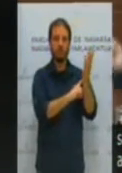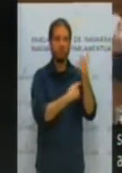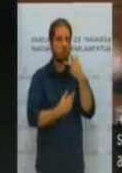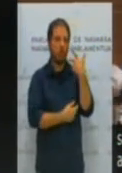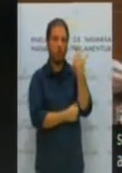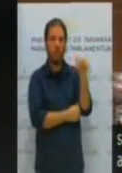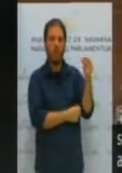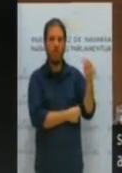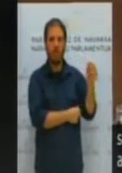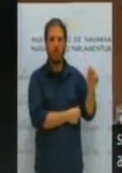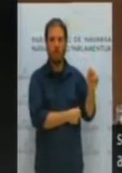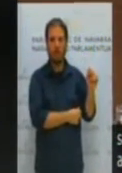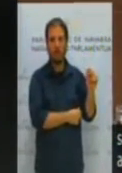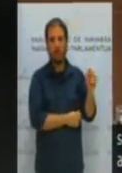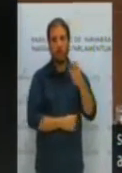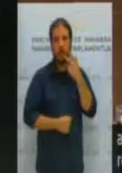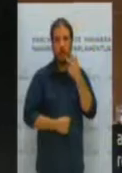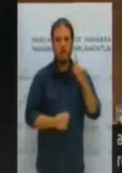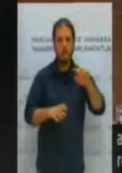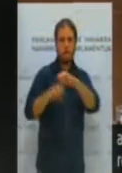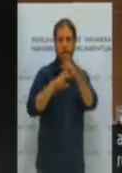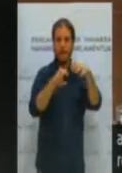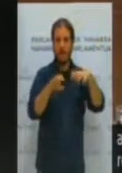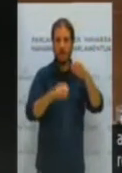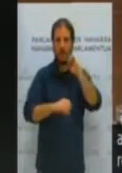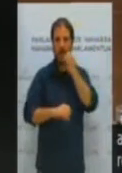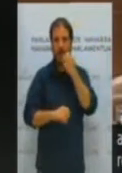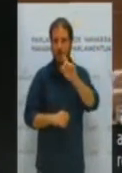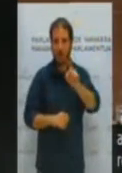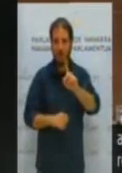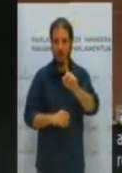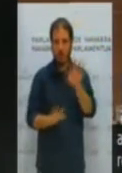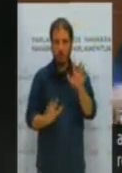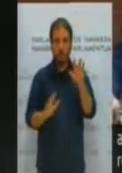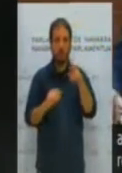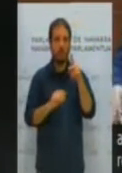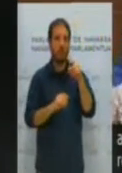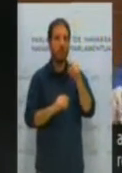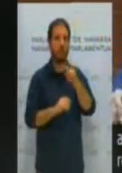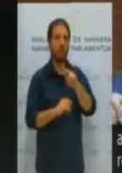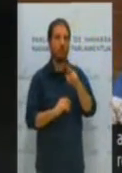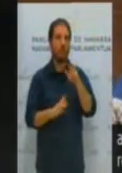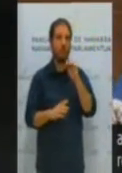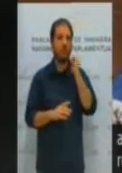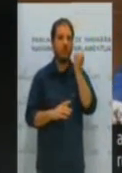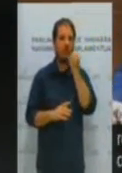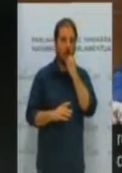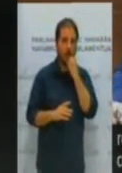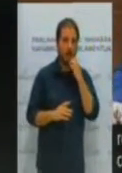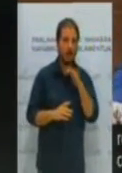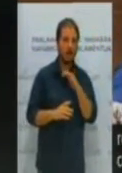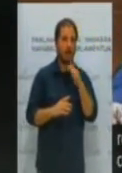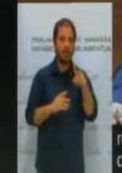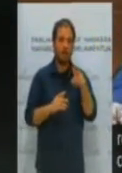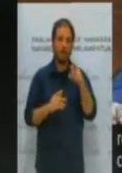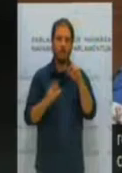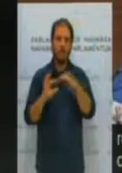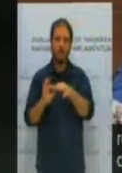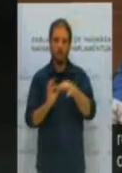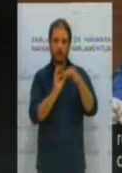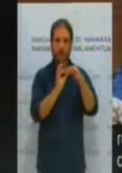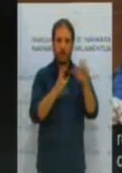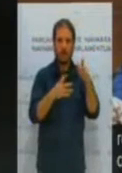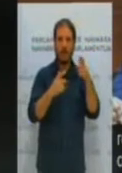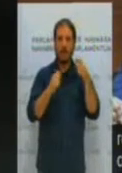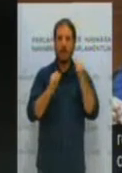de resoluciones, es decir, no de quejas, sino quejas que ya conllevan pues una determinada disposición del